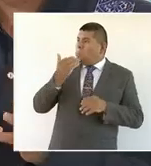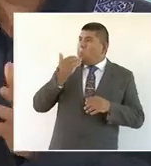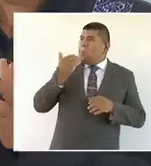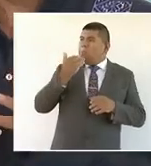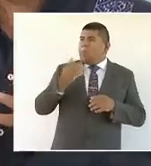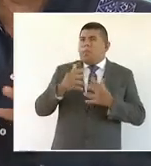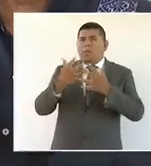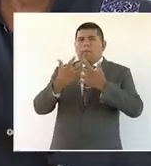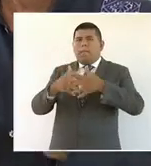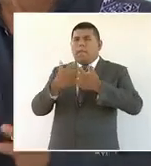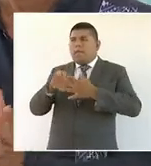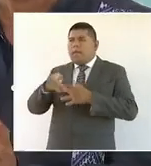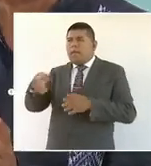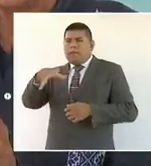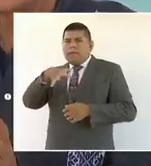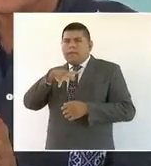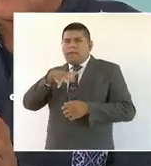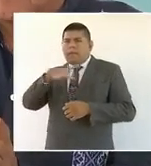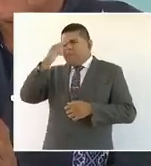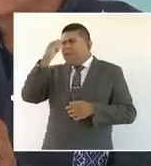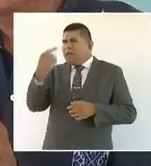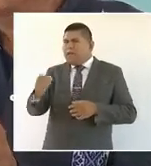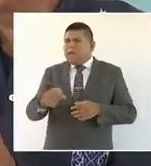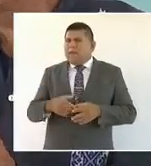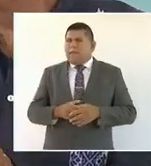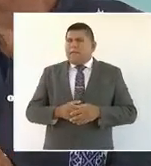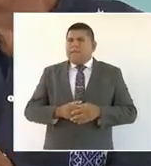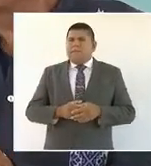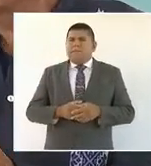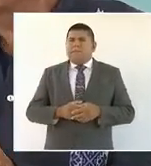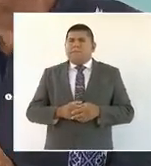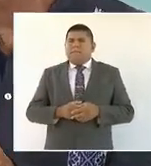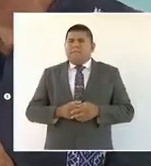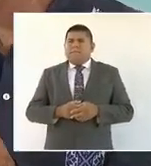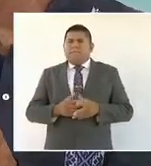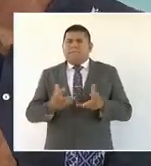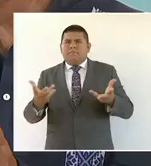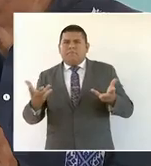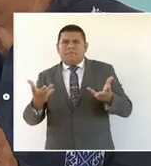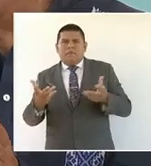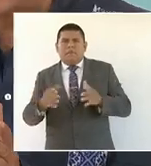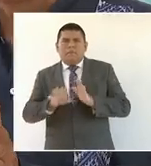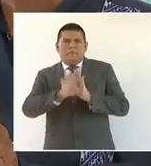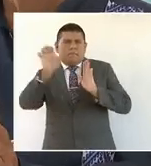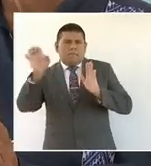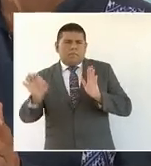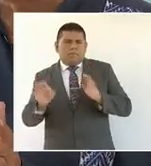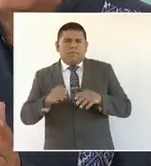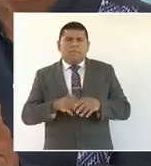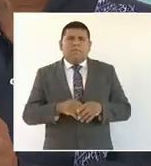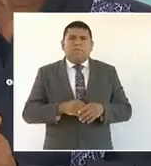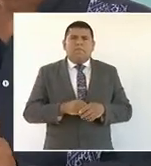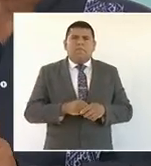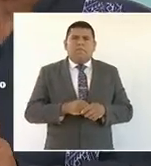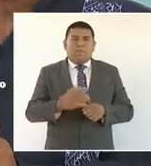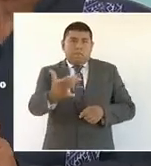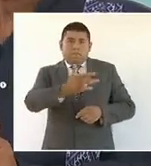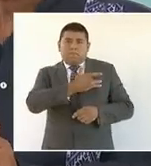pues un equipo para las atenciones iniciales a